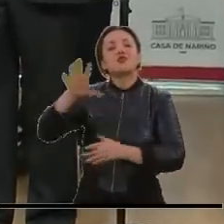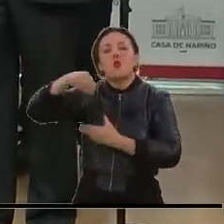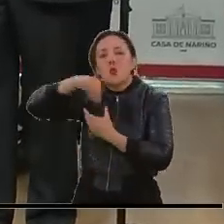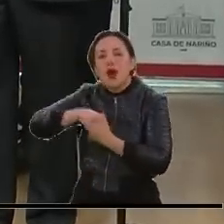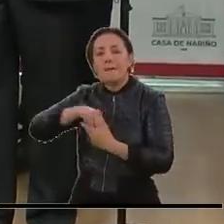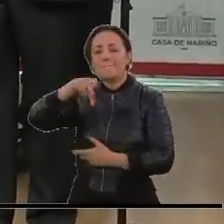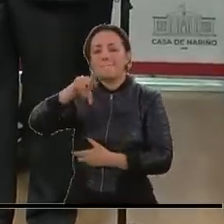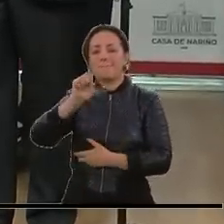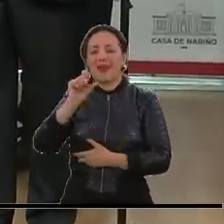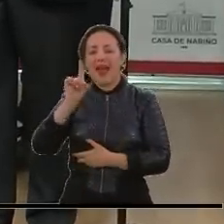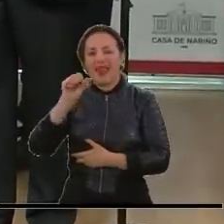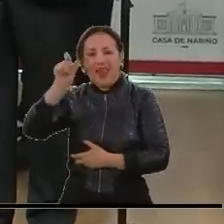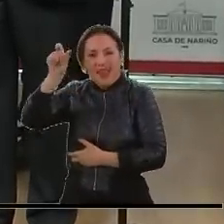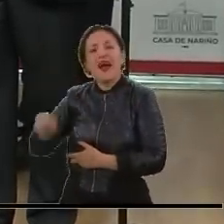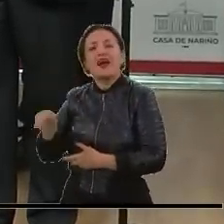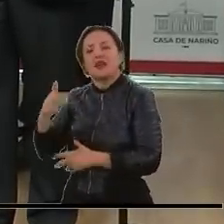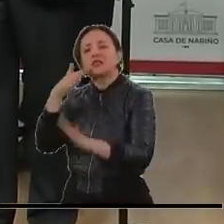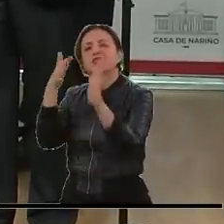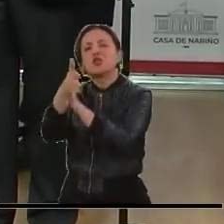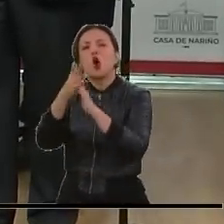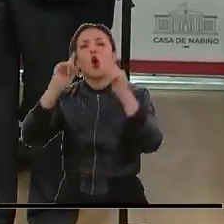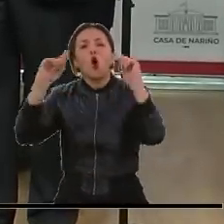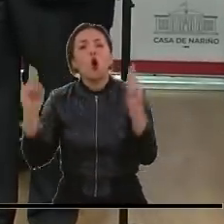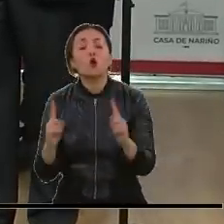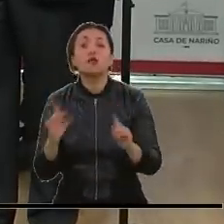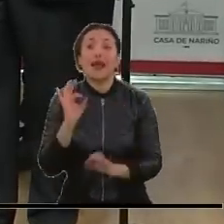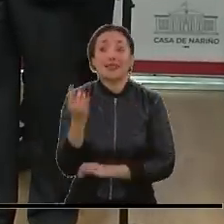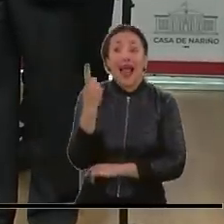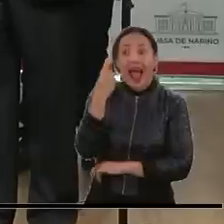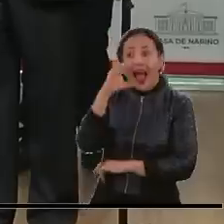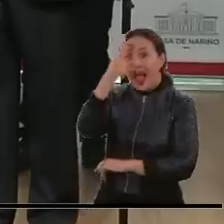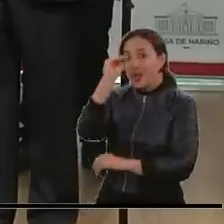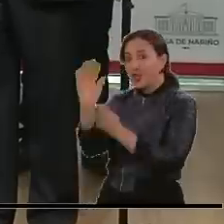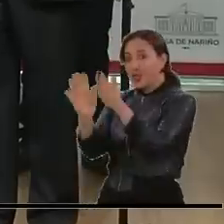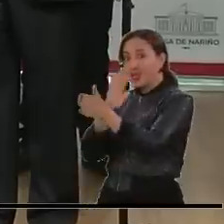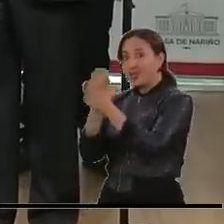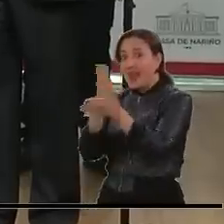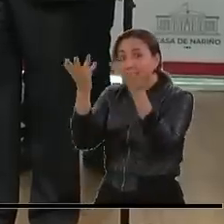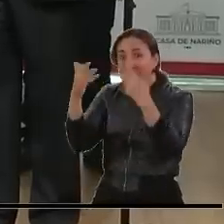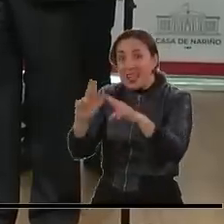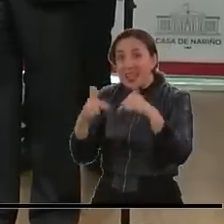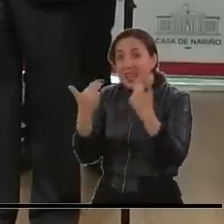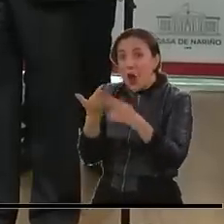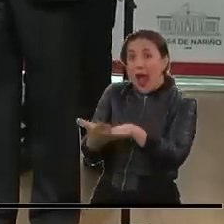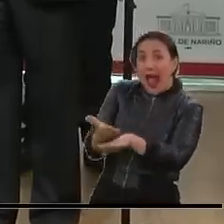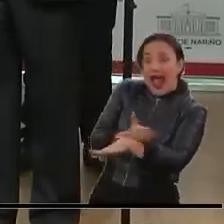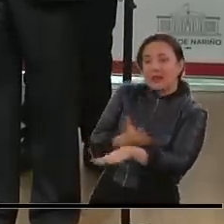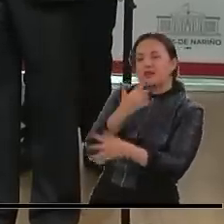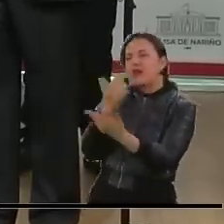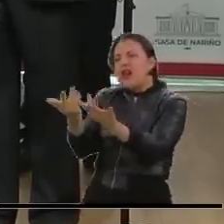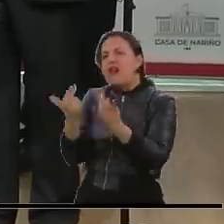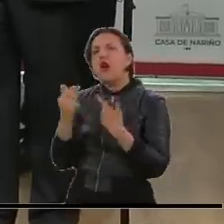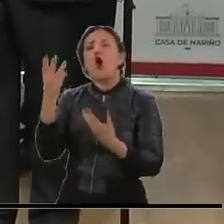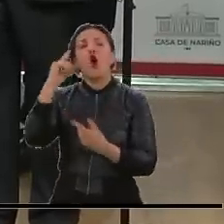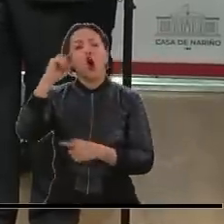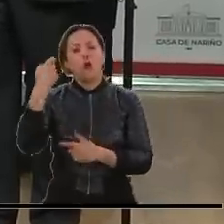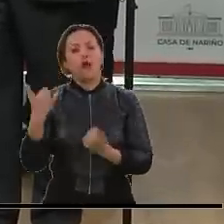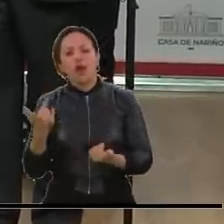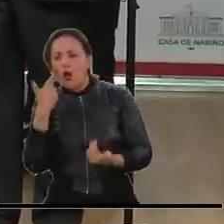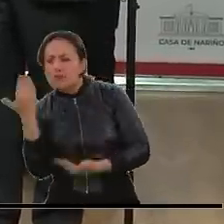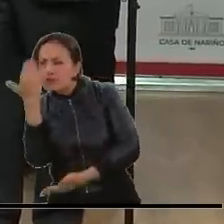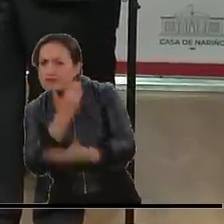hacer las conclusiones. Lo que nos habían dicho previamente anoche, antes de terminar esta reunión, es que el gobierno estaba